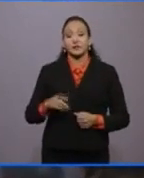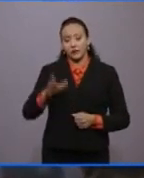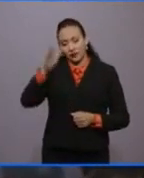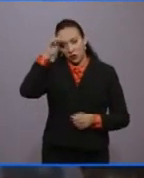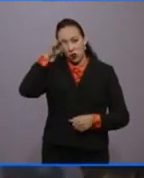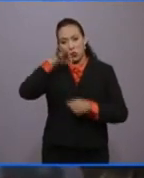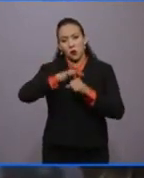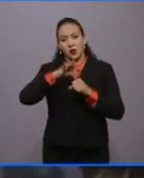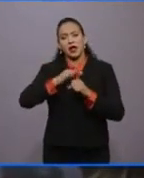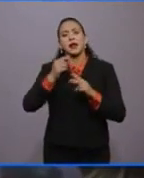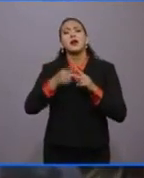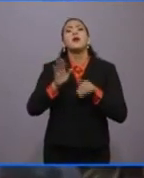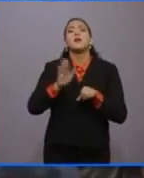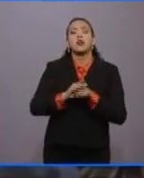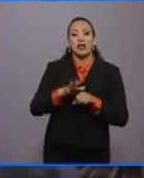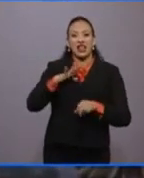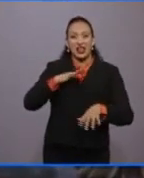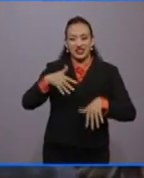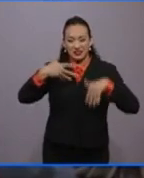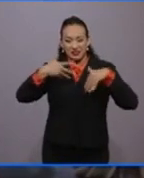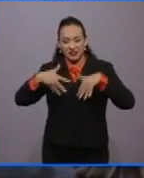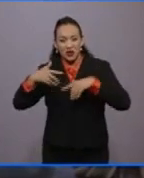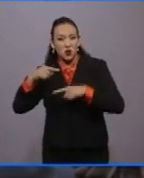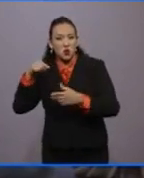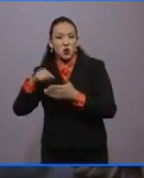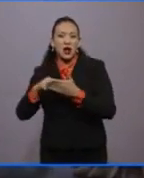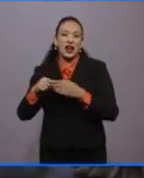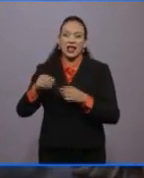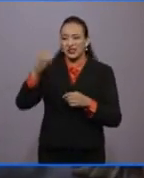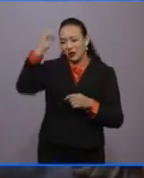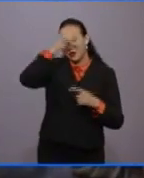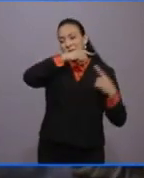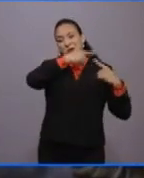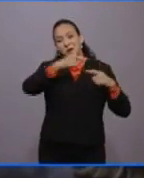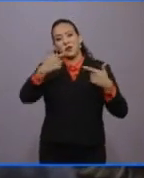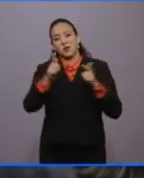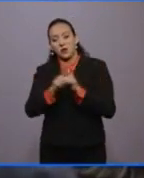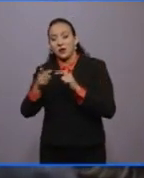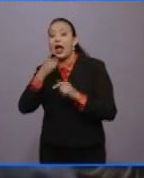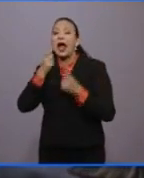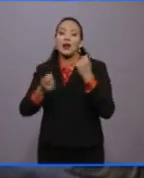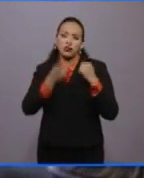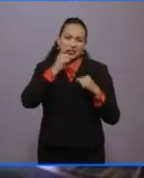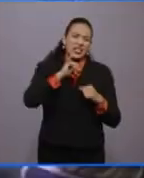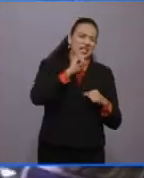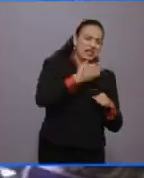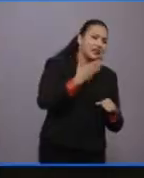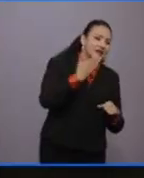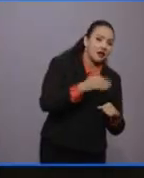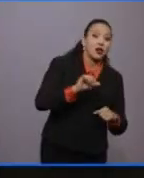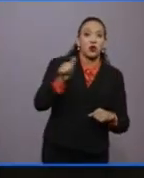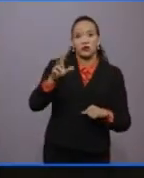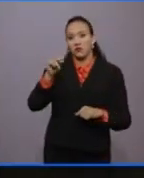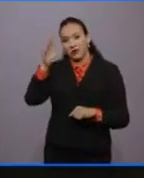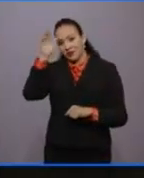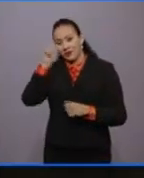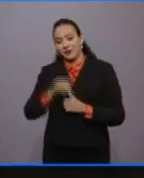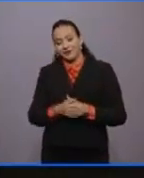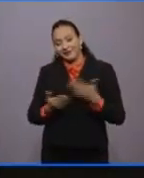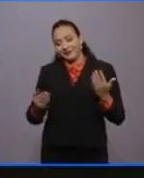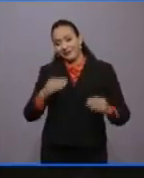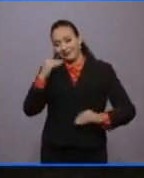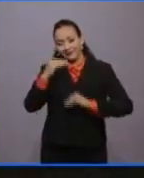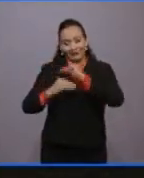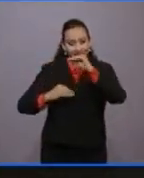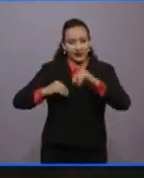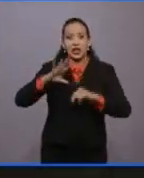de la iniciativa se dio en medio de manifestaciones de organizaciones y colectivos en pro y en contra de la iniciativa. Con ello